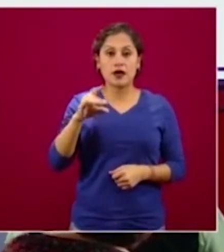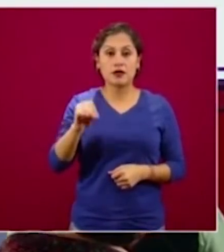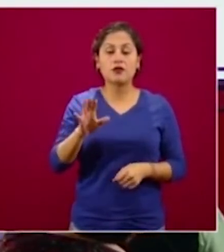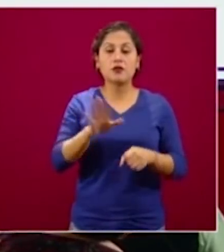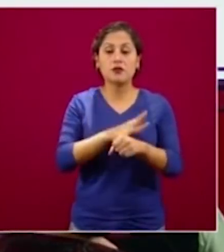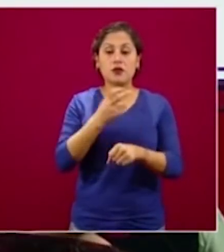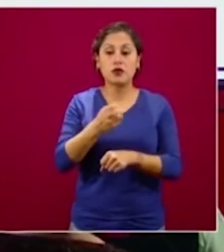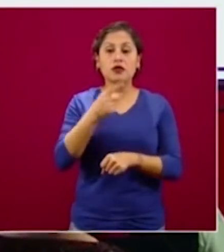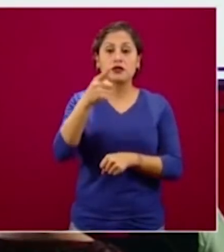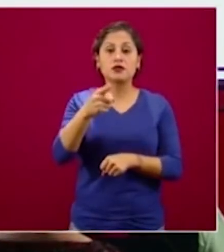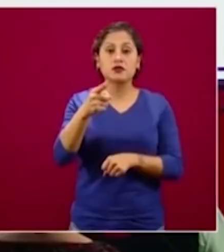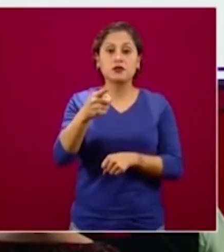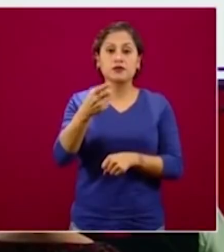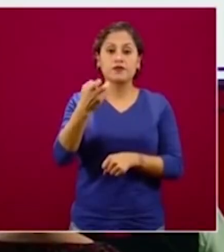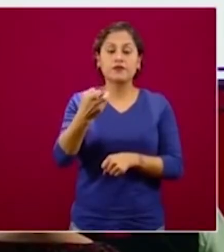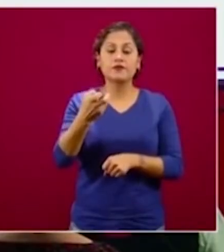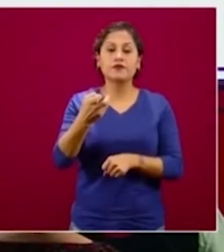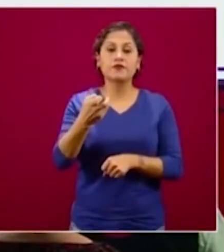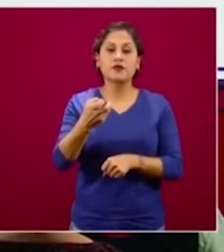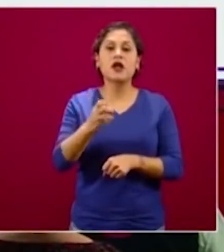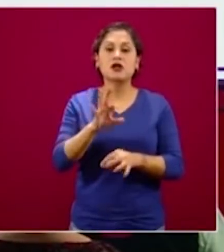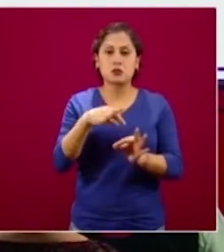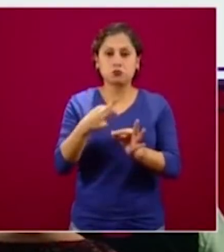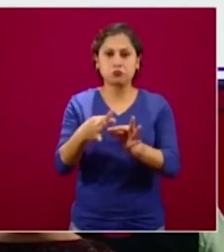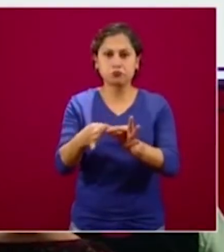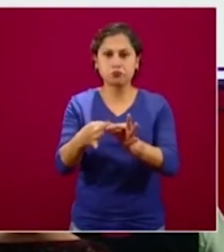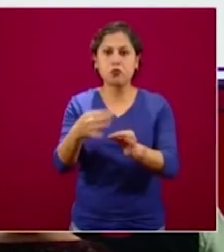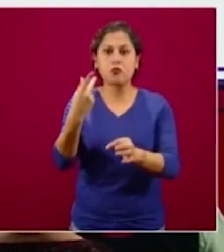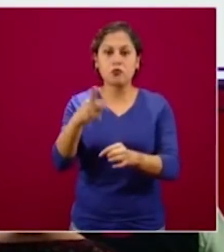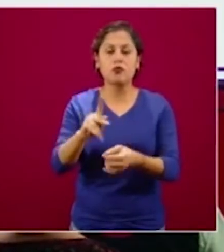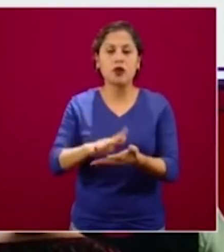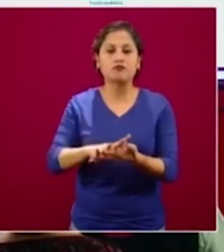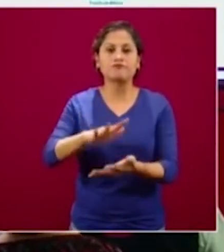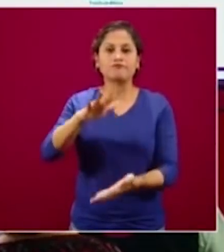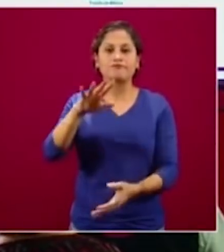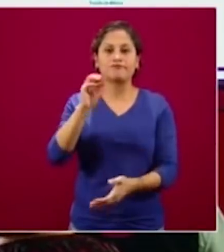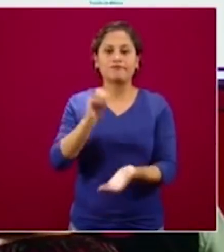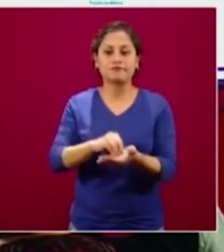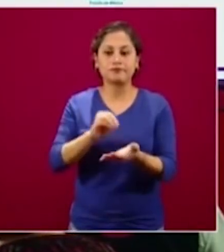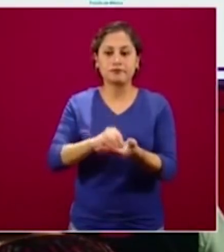optimizado, pero sigue siendo elevado. La siguiente, por favor.